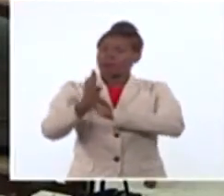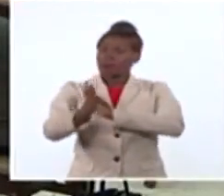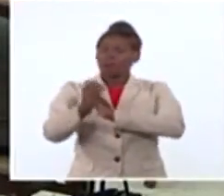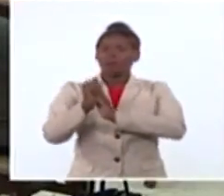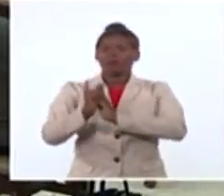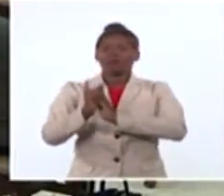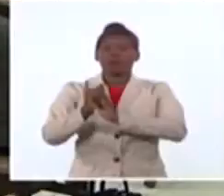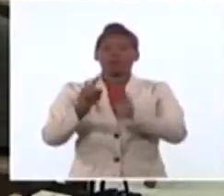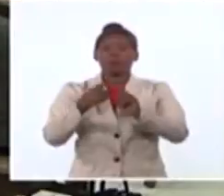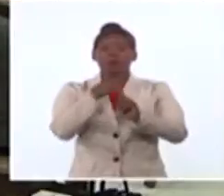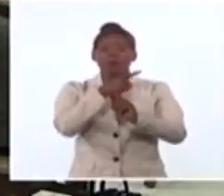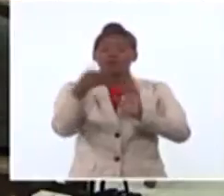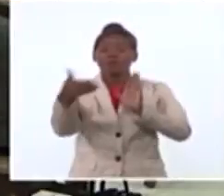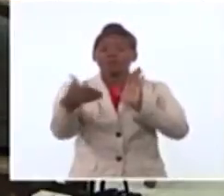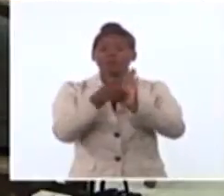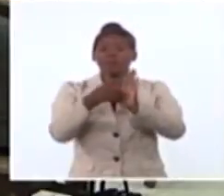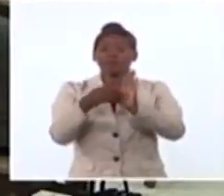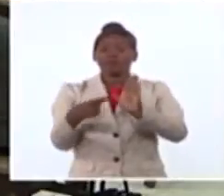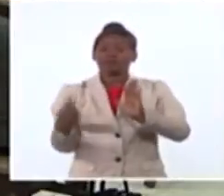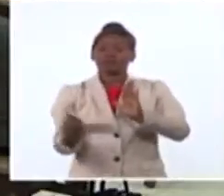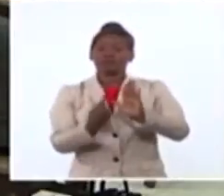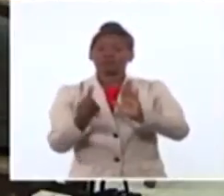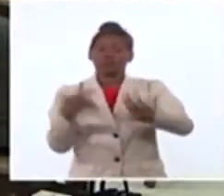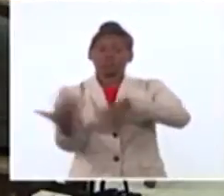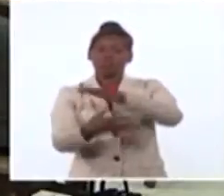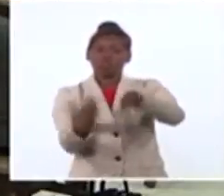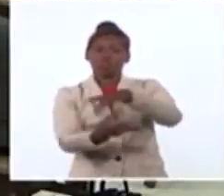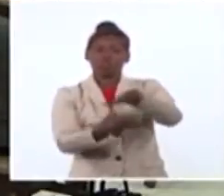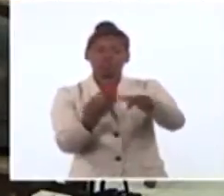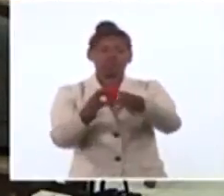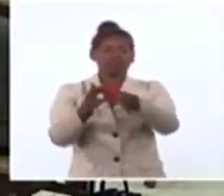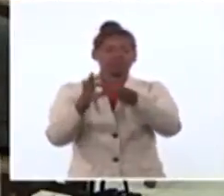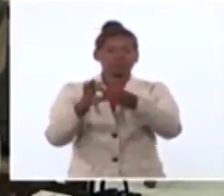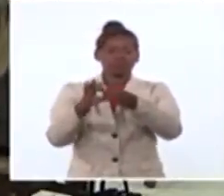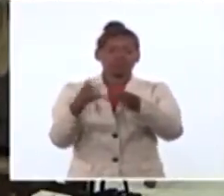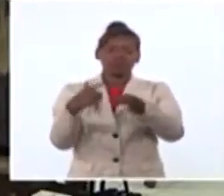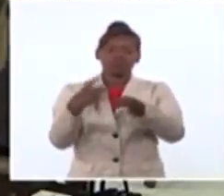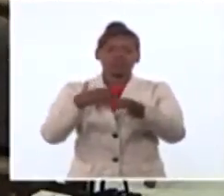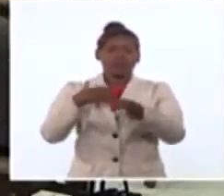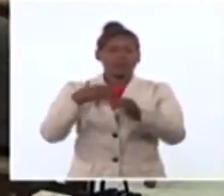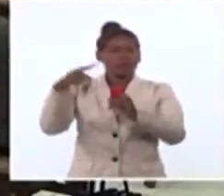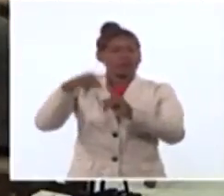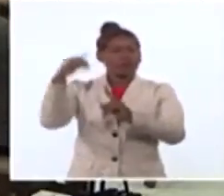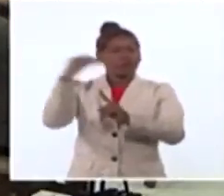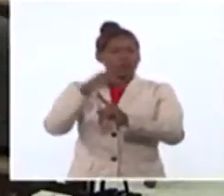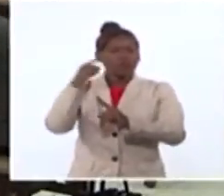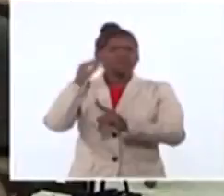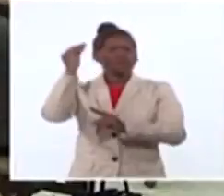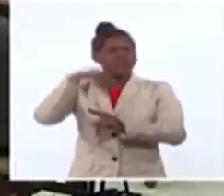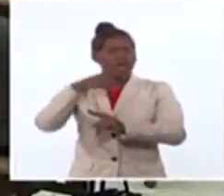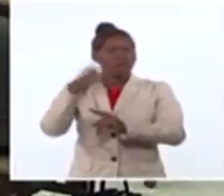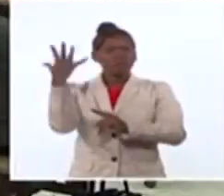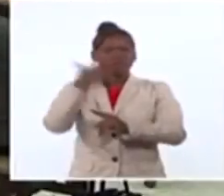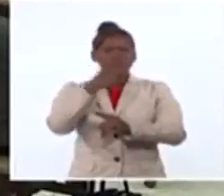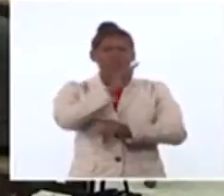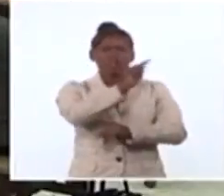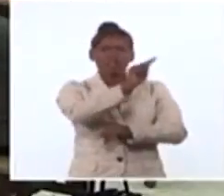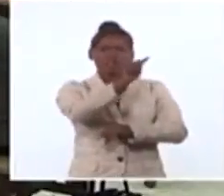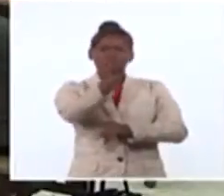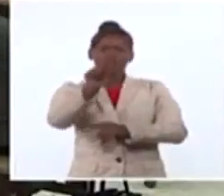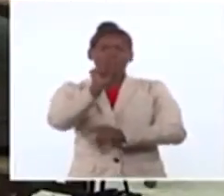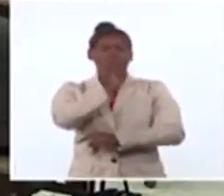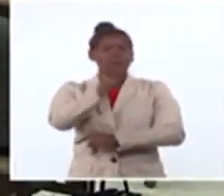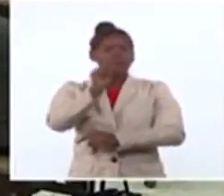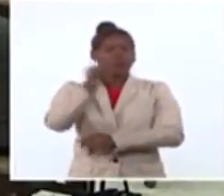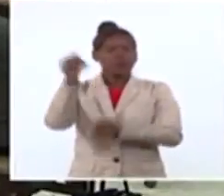logaritmos, alterando el mecanismo de geolocalización para simular la presencia